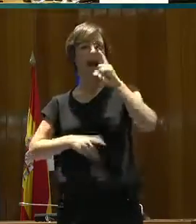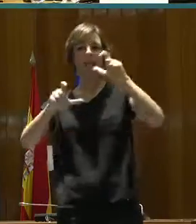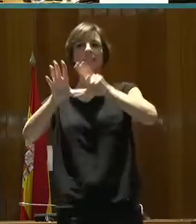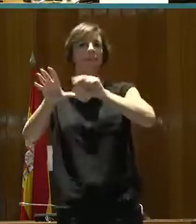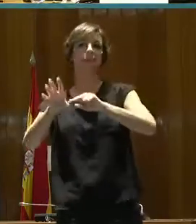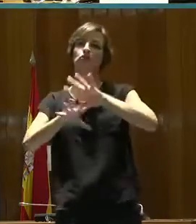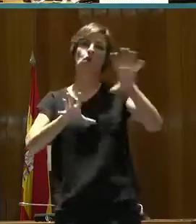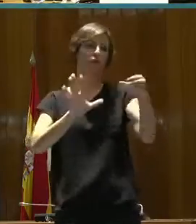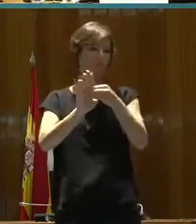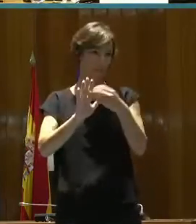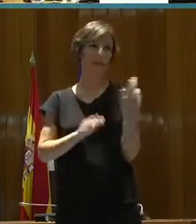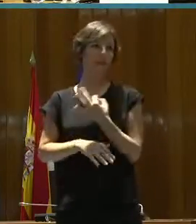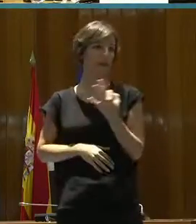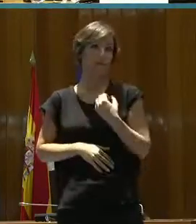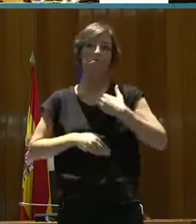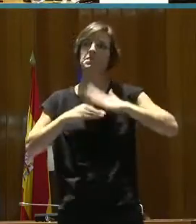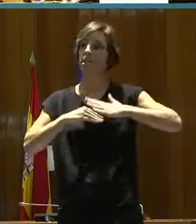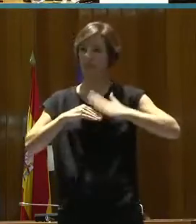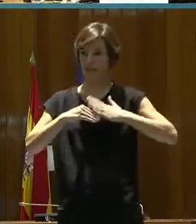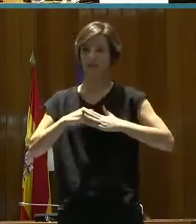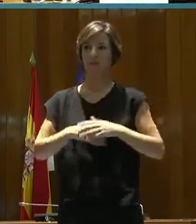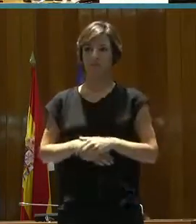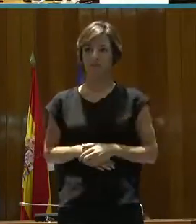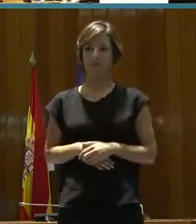era un requisito mínimo.